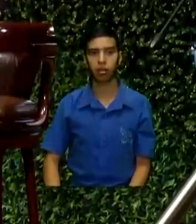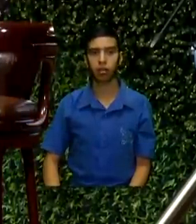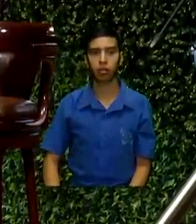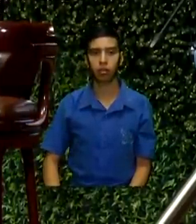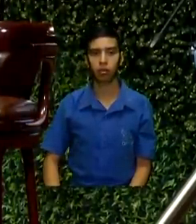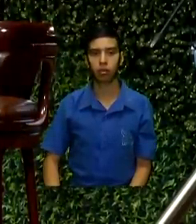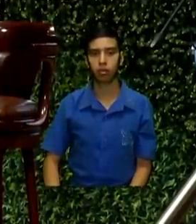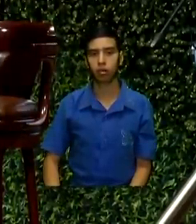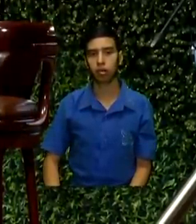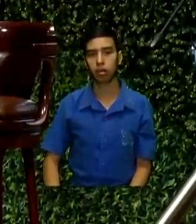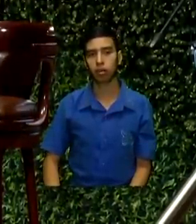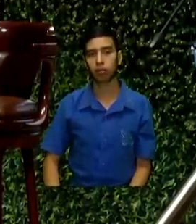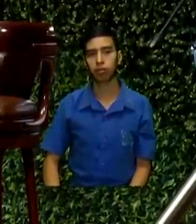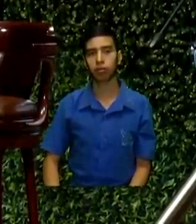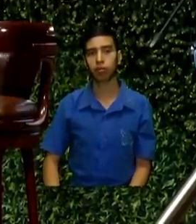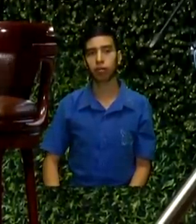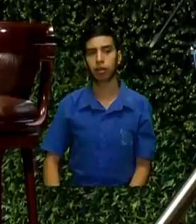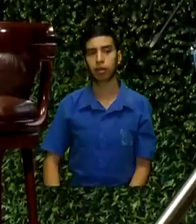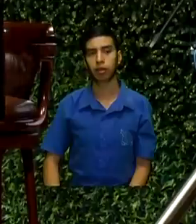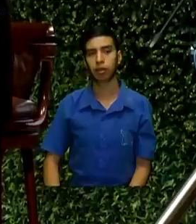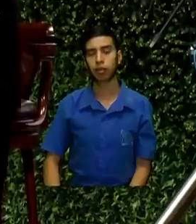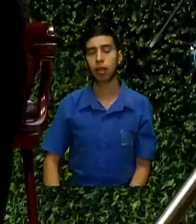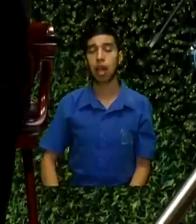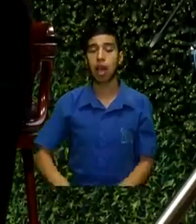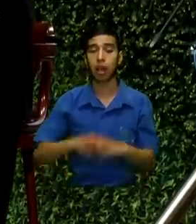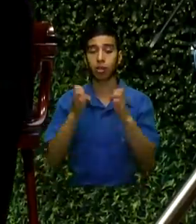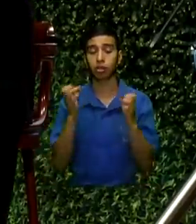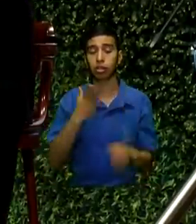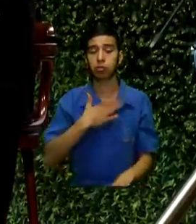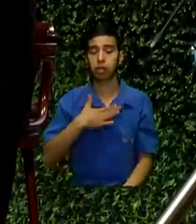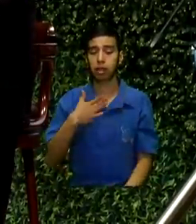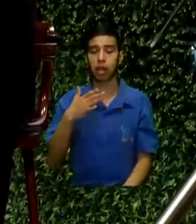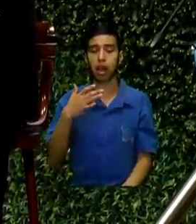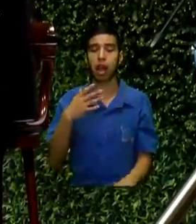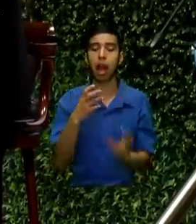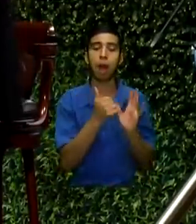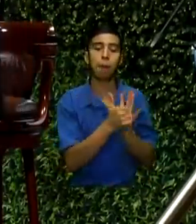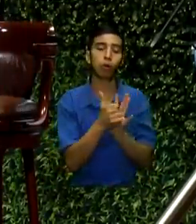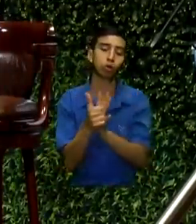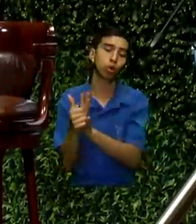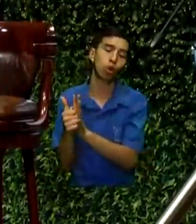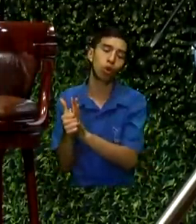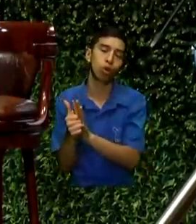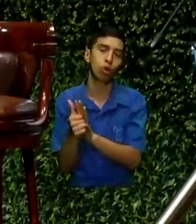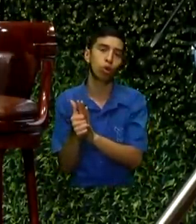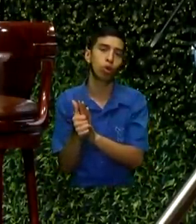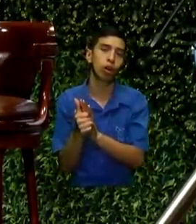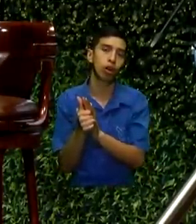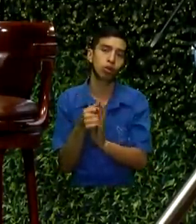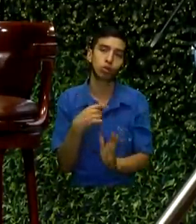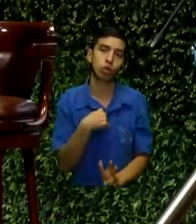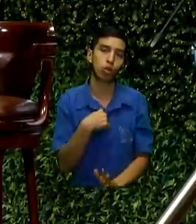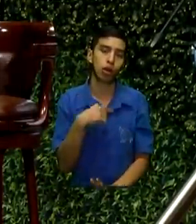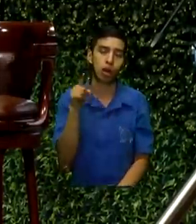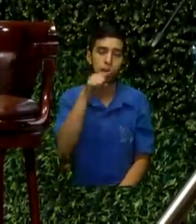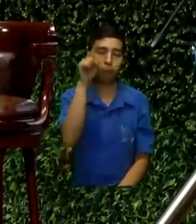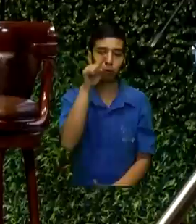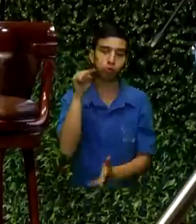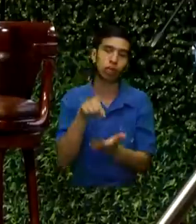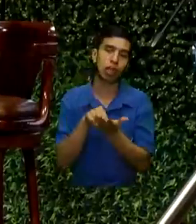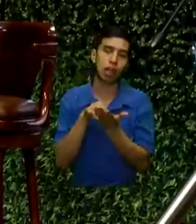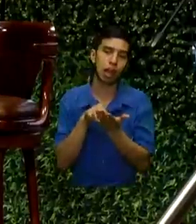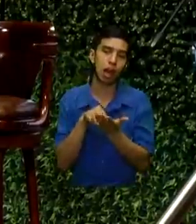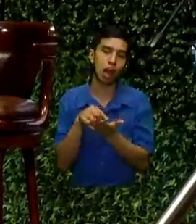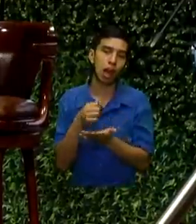dijo, sí. Entonces mi apóstol le preguntamos, ¿vamos a apoyar la campaña de fulano de tal?